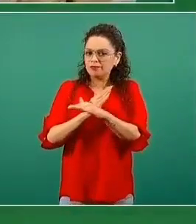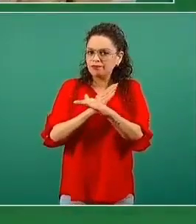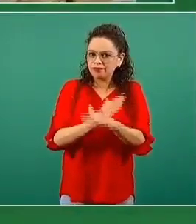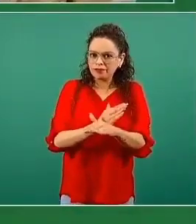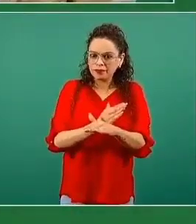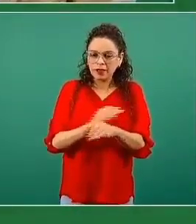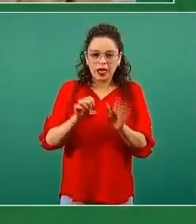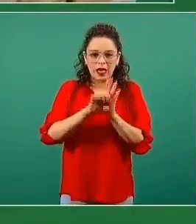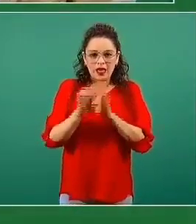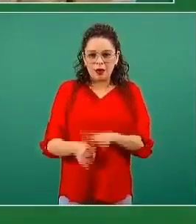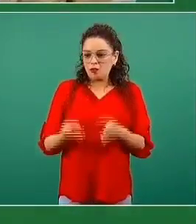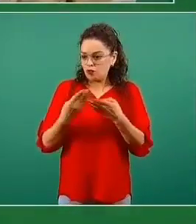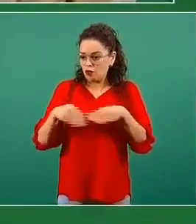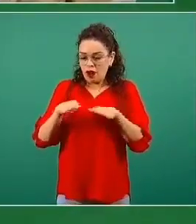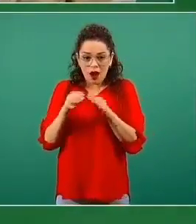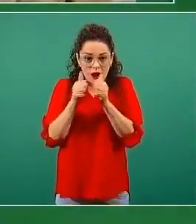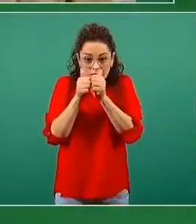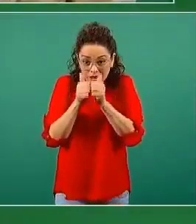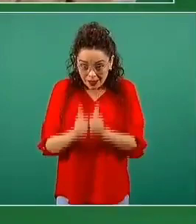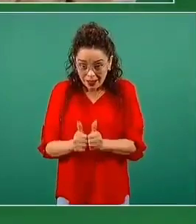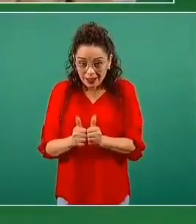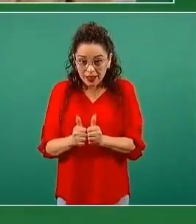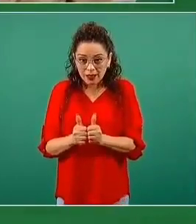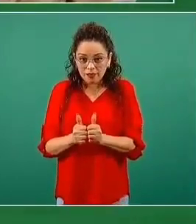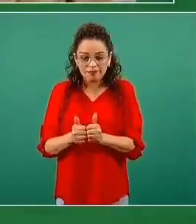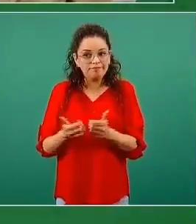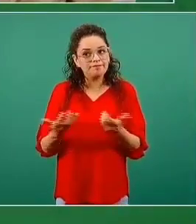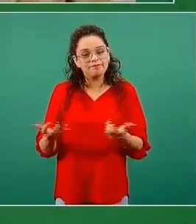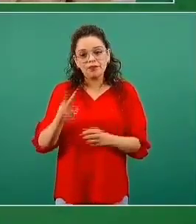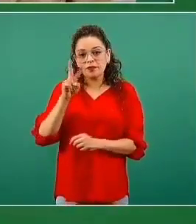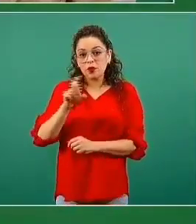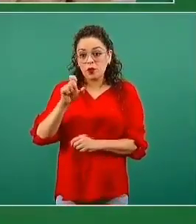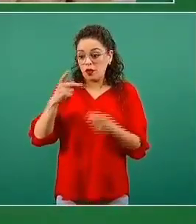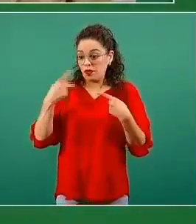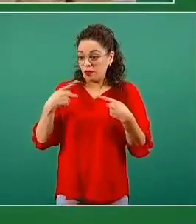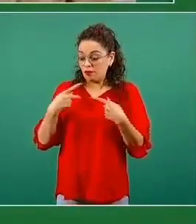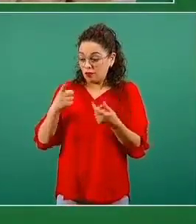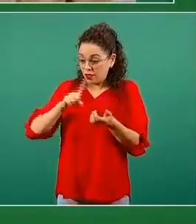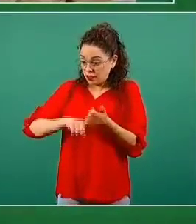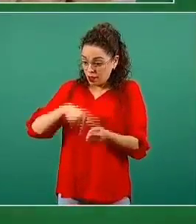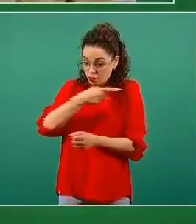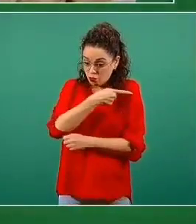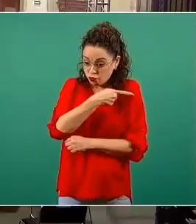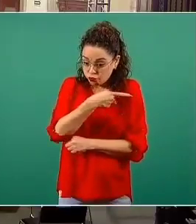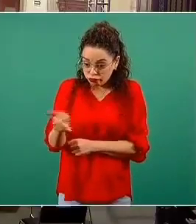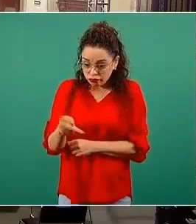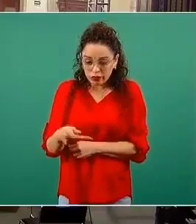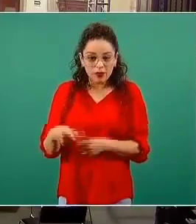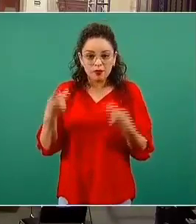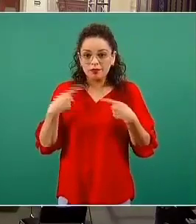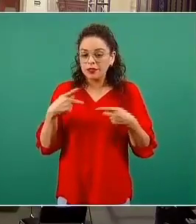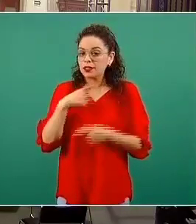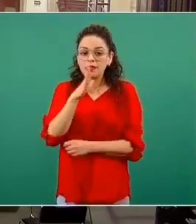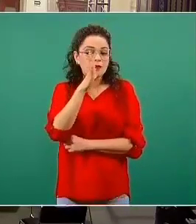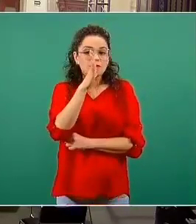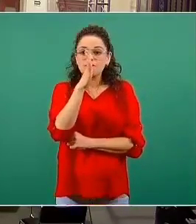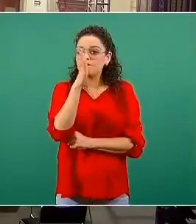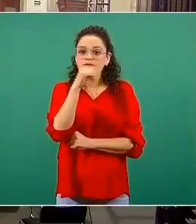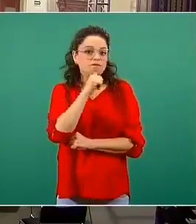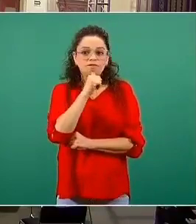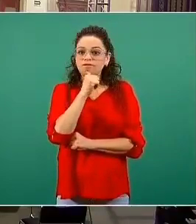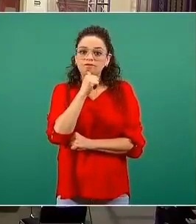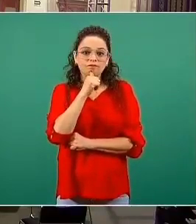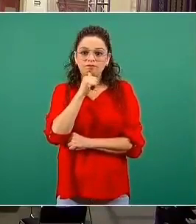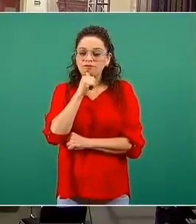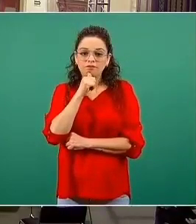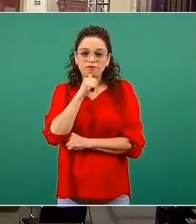en casa, la pobreza impide que las personas adopten esas medidas, y eso